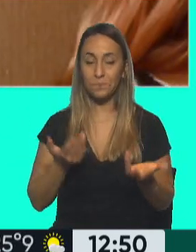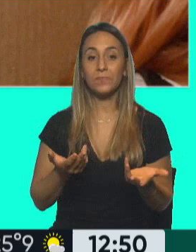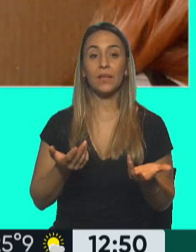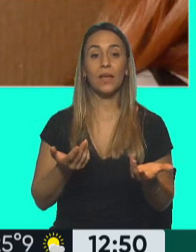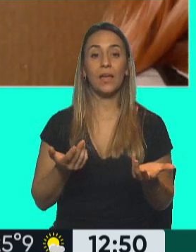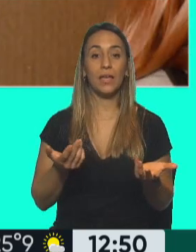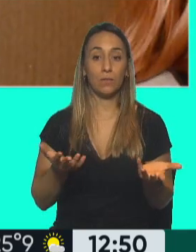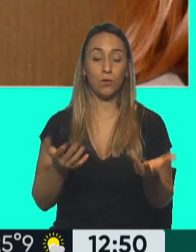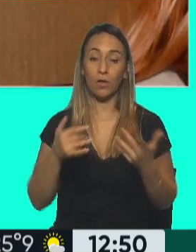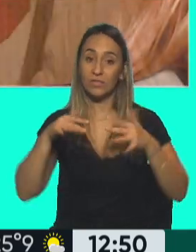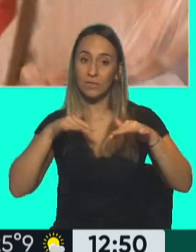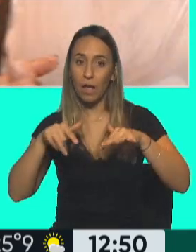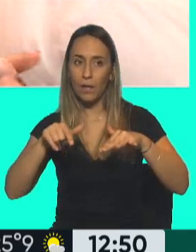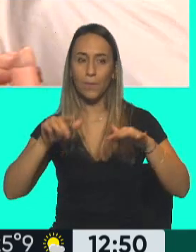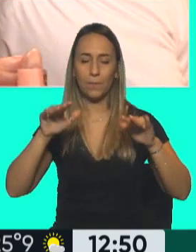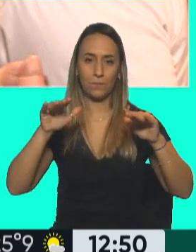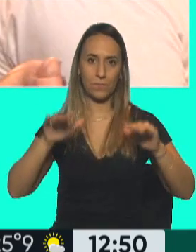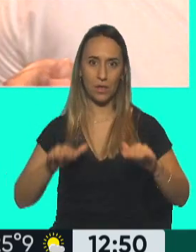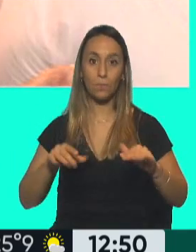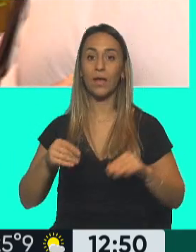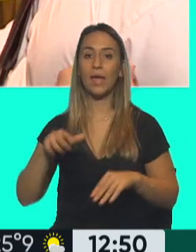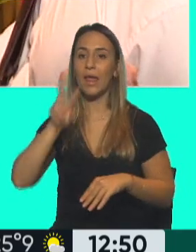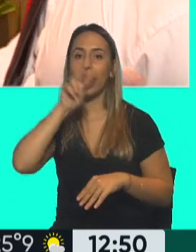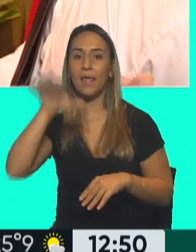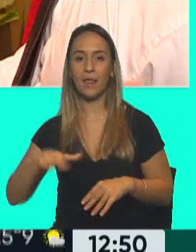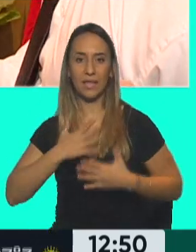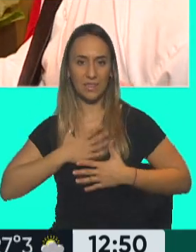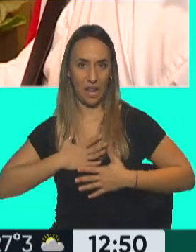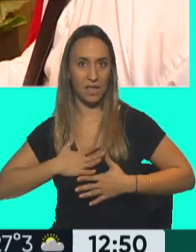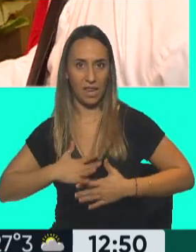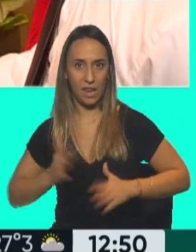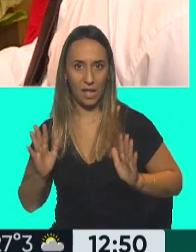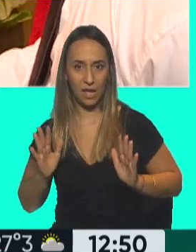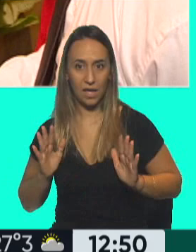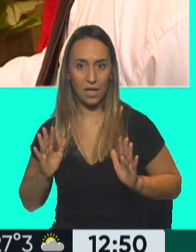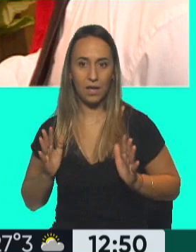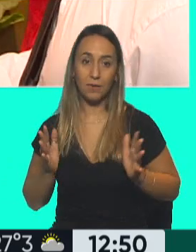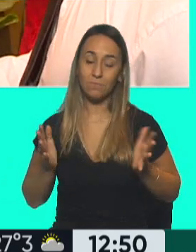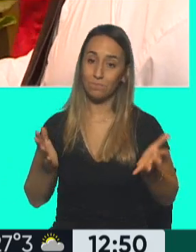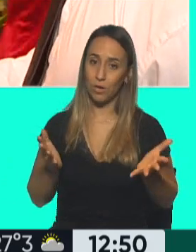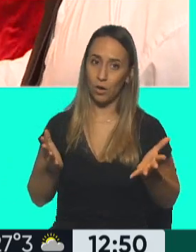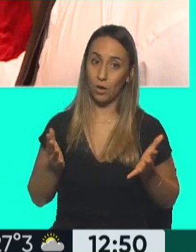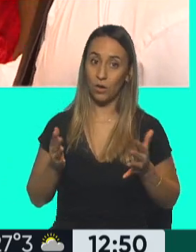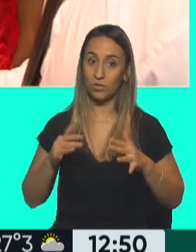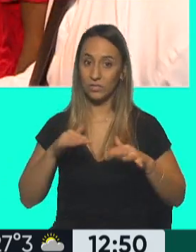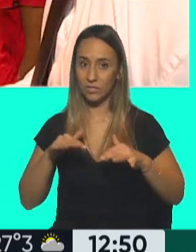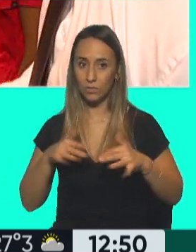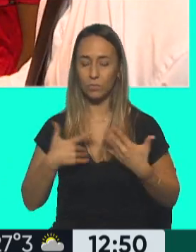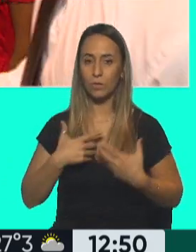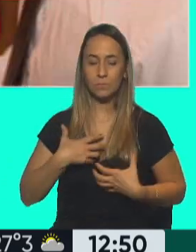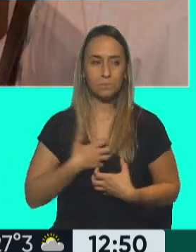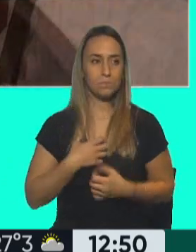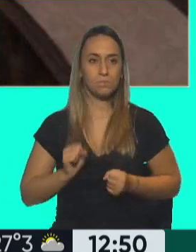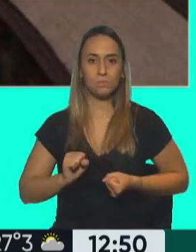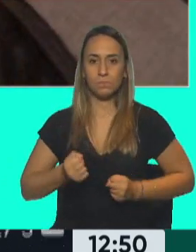Ahí, bueno, la situación se relajó porque la nena se quedó muy tranquila. Ahora, estaba muy excitada también, debo decir, y muy estresada